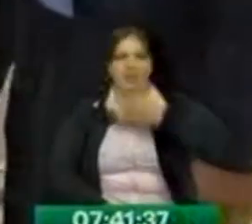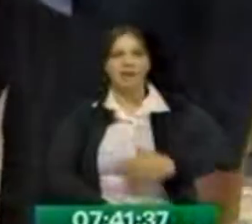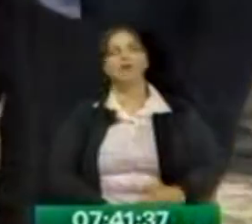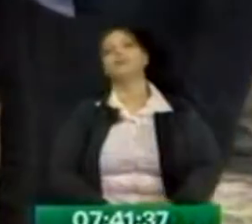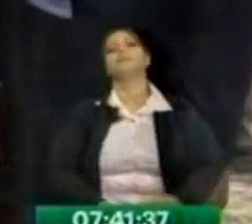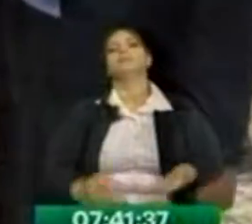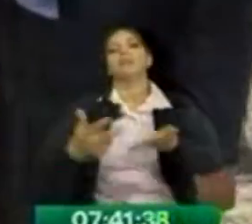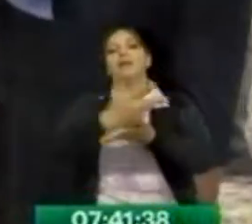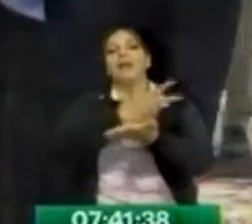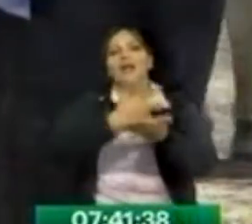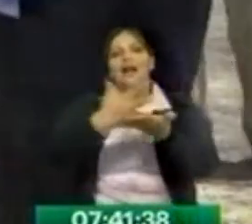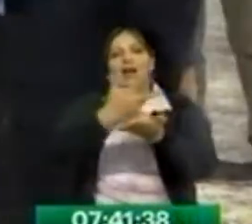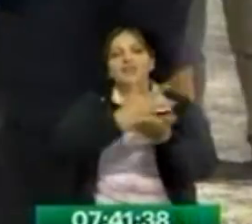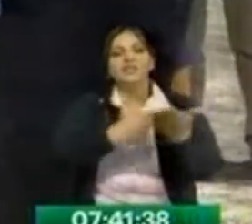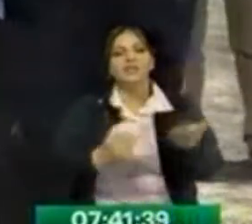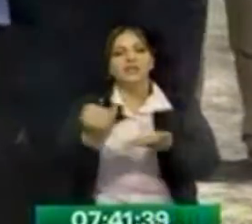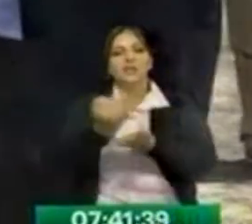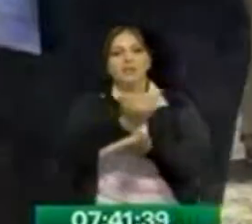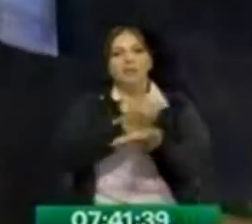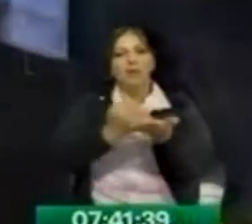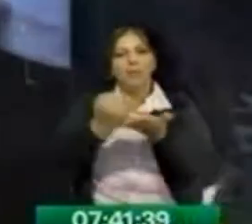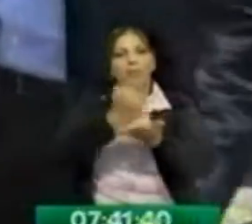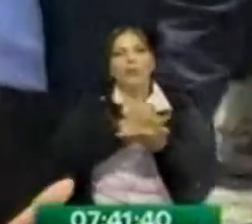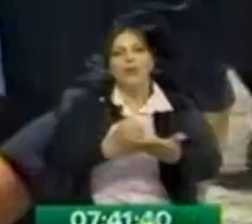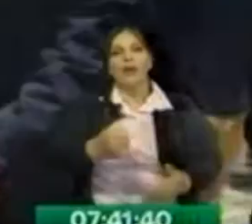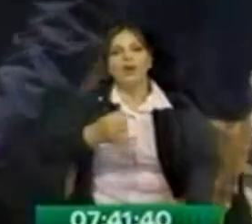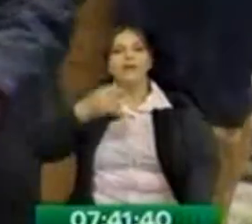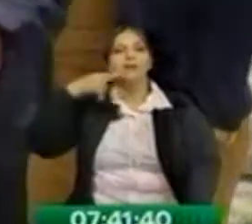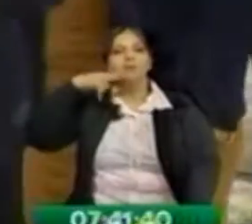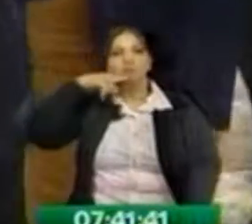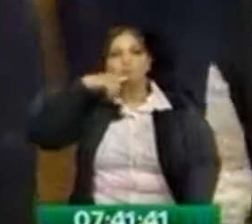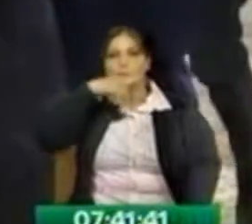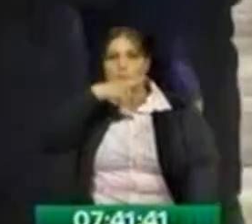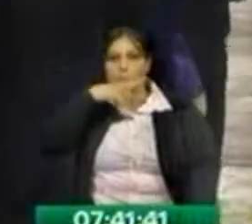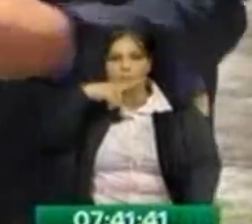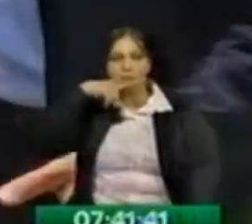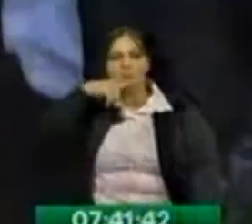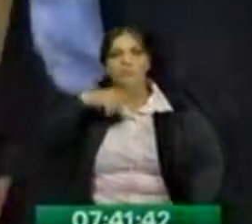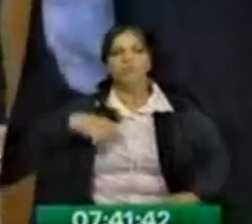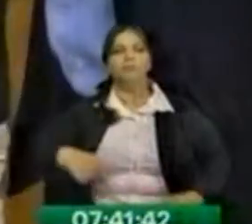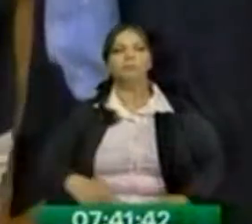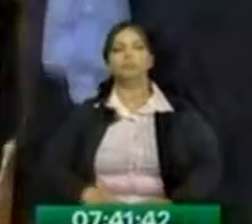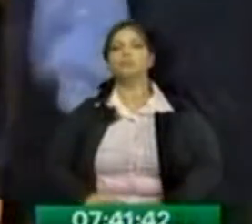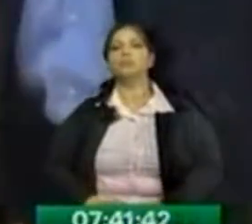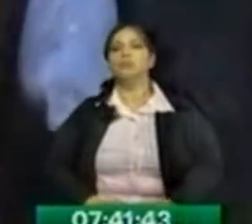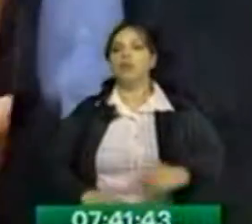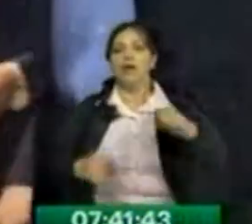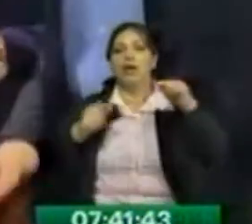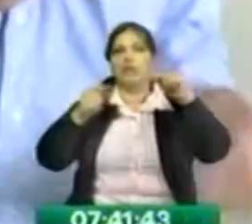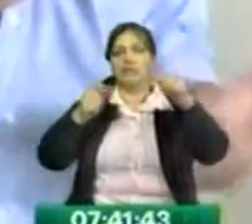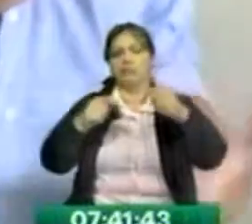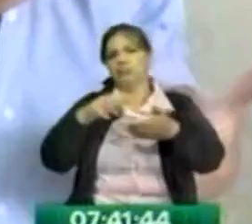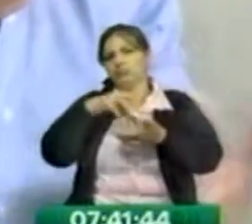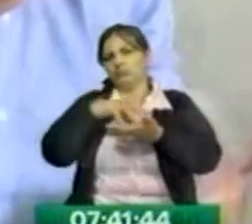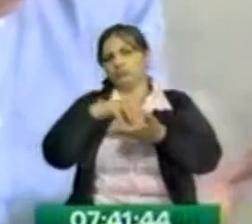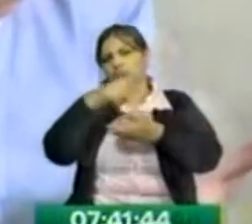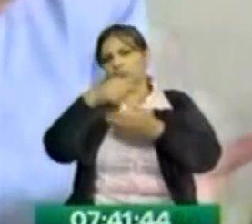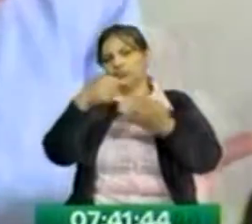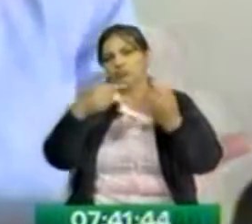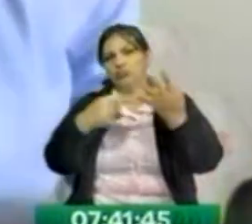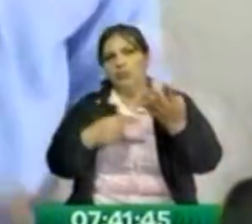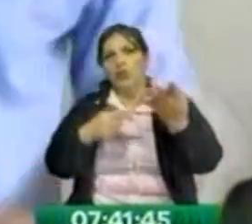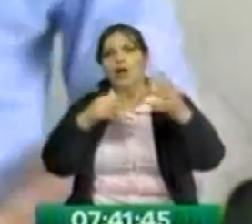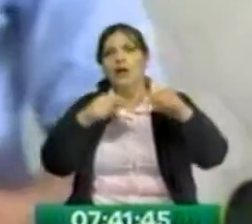el vicepresidente de la república señaló los tres ejes de acción de esta propuesta se trata de llevar el desarrollo con infraestructura básica